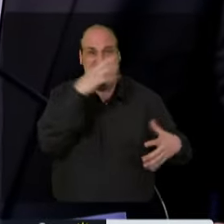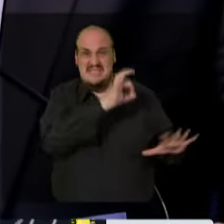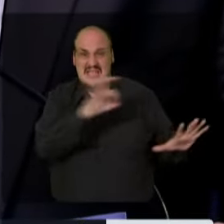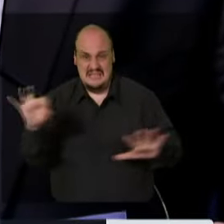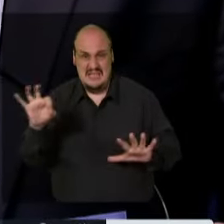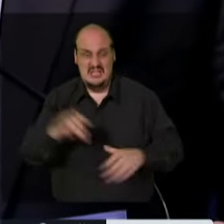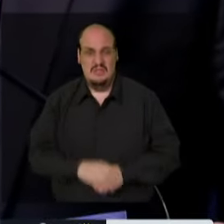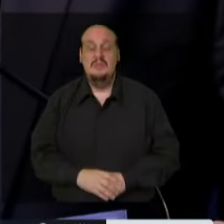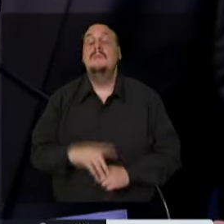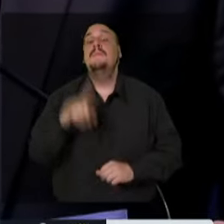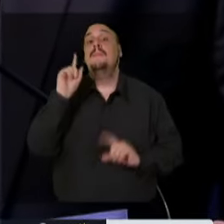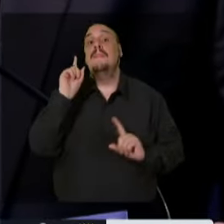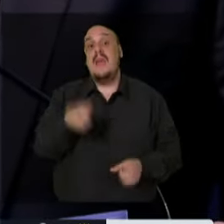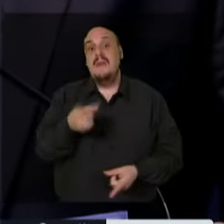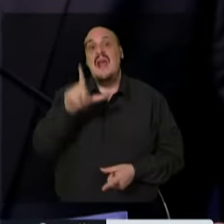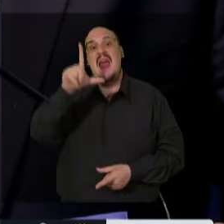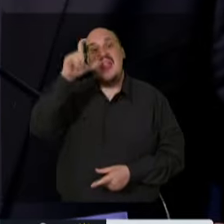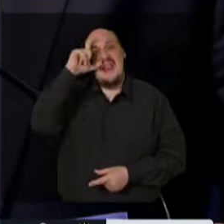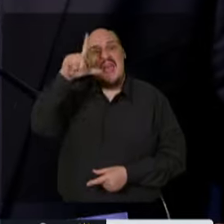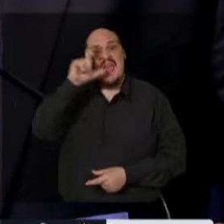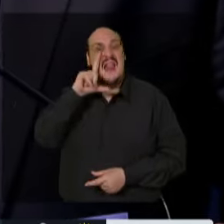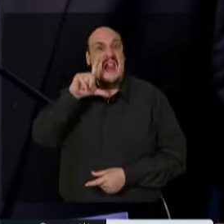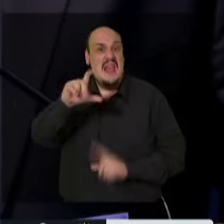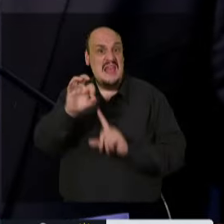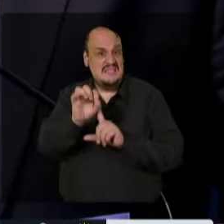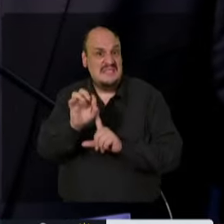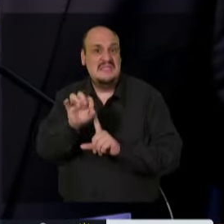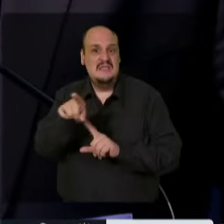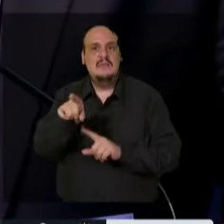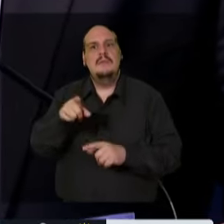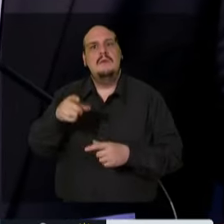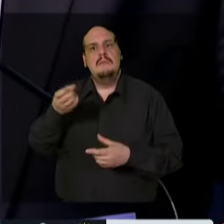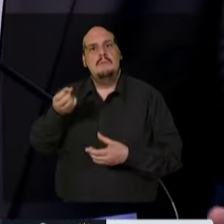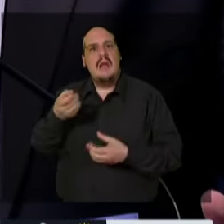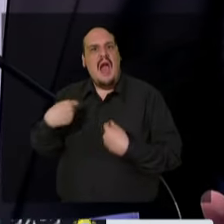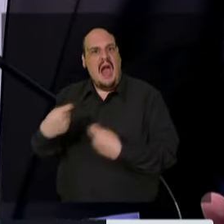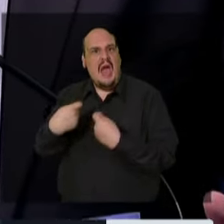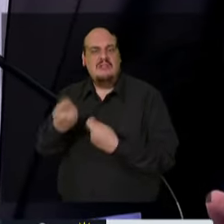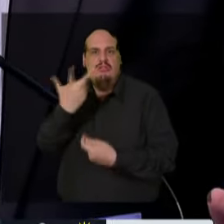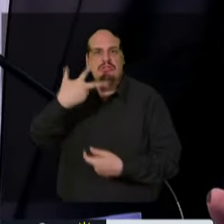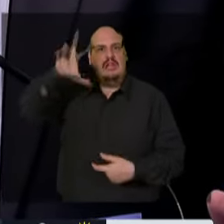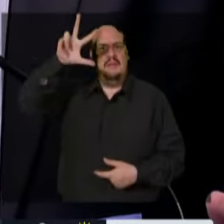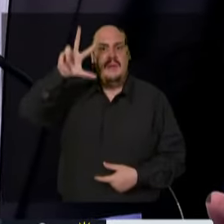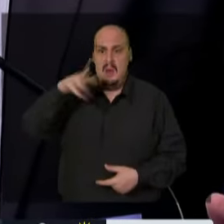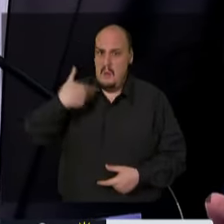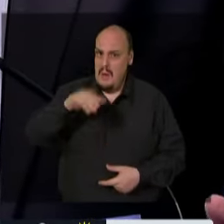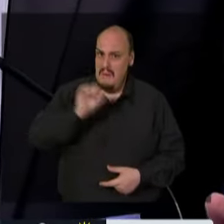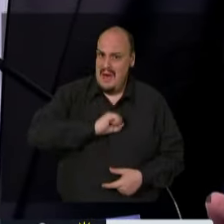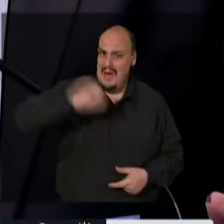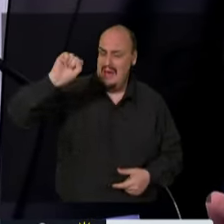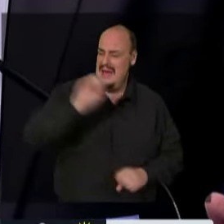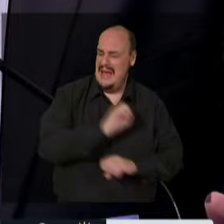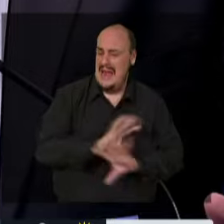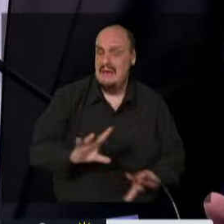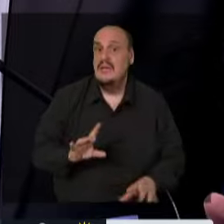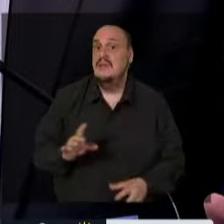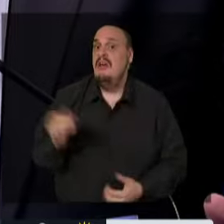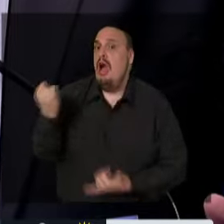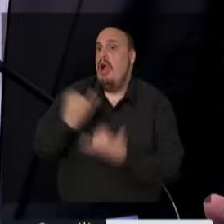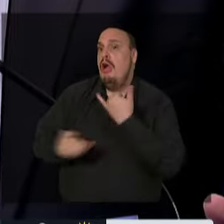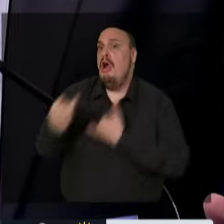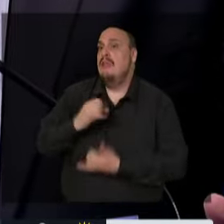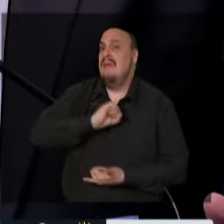Central donde las LELIQs triplican la cantidad de base monetaria. Es decir, estamos al borde de la hiperinflación. ¿Por qué no nos cuenta cómo va a